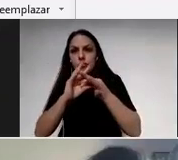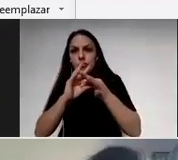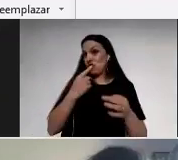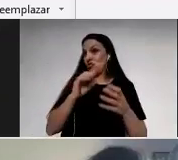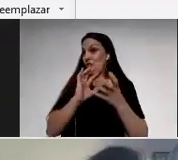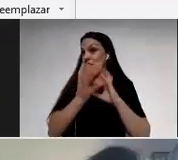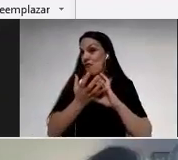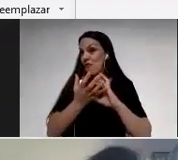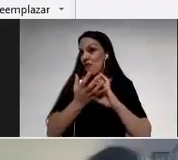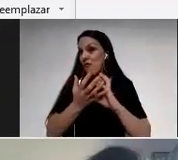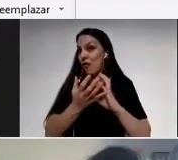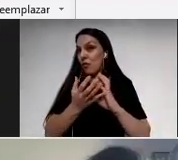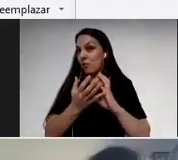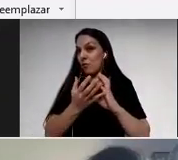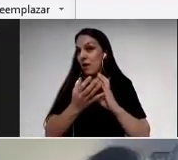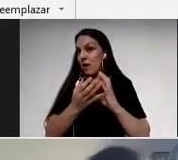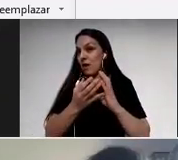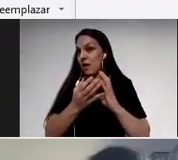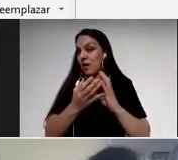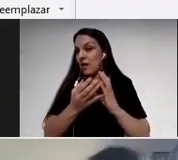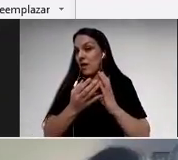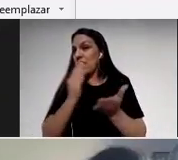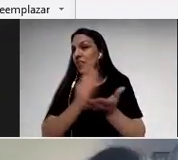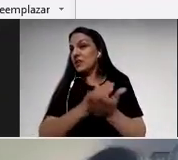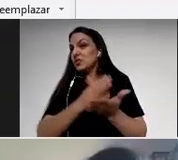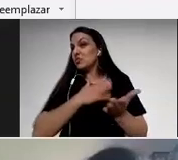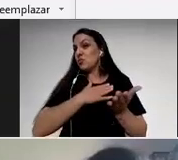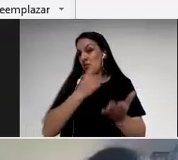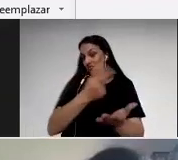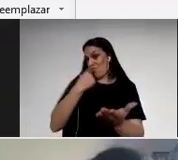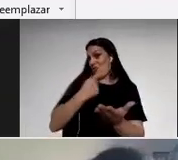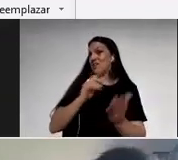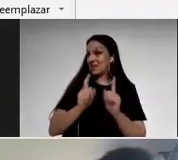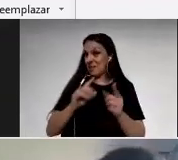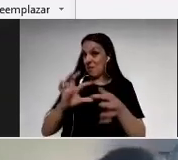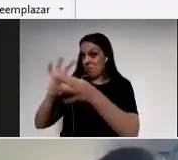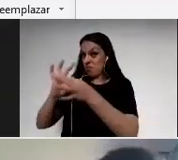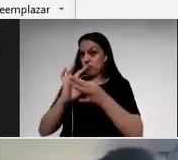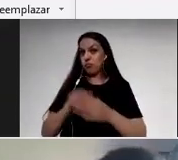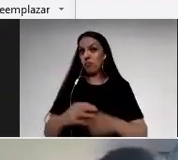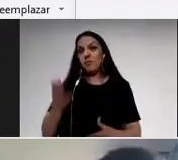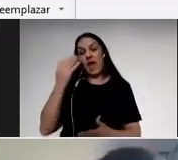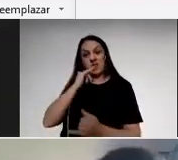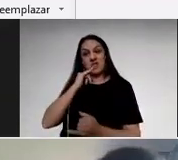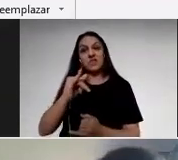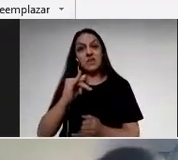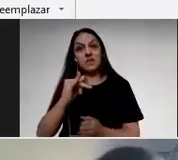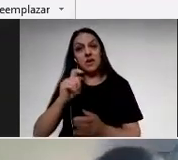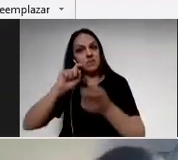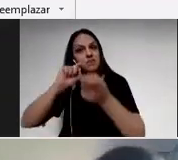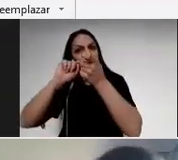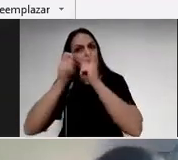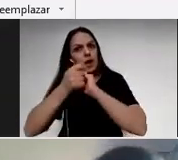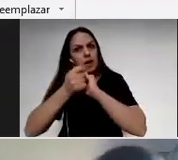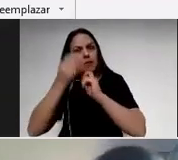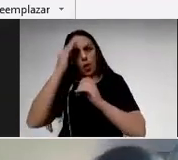protección universal de los derechos humanos. Como ya les dije, la reforma constitucional de